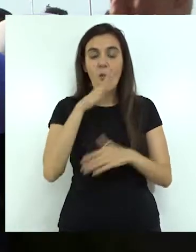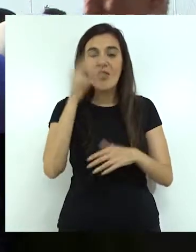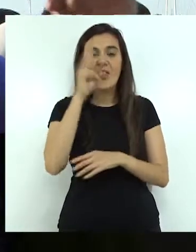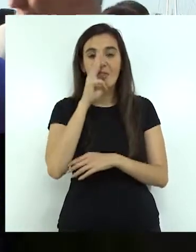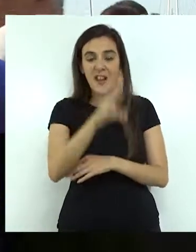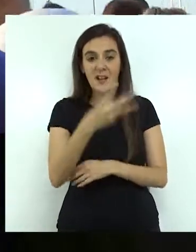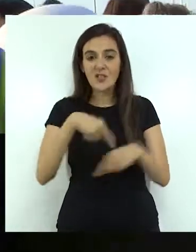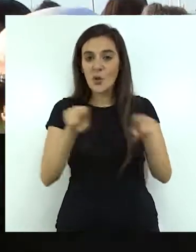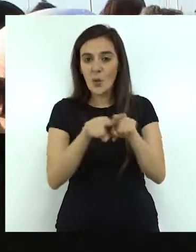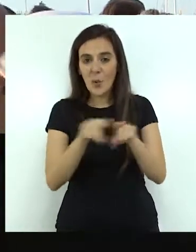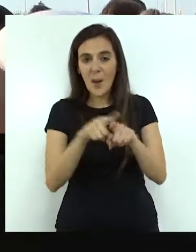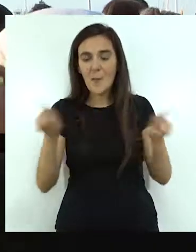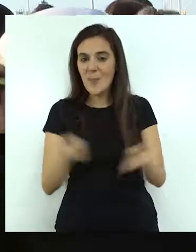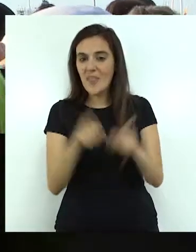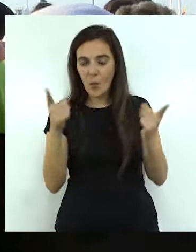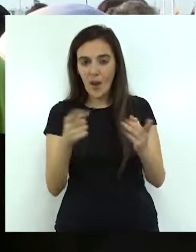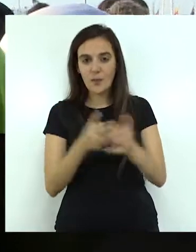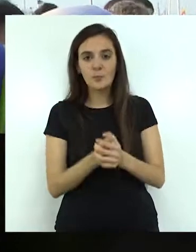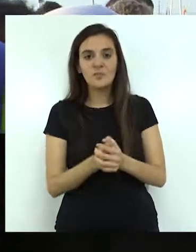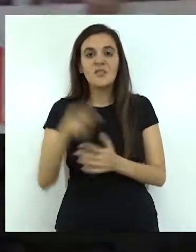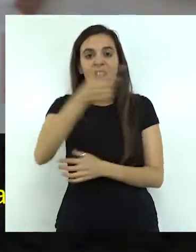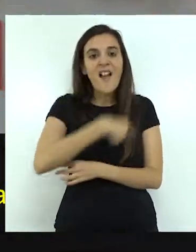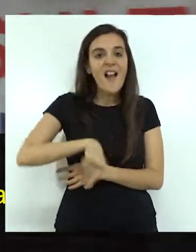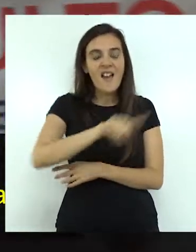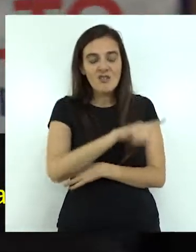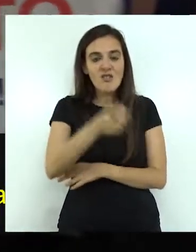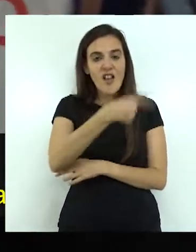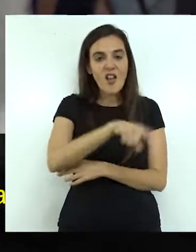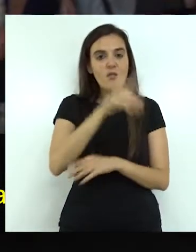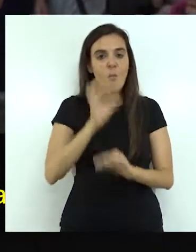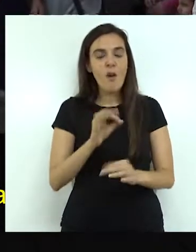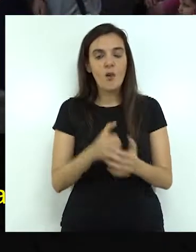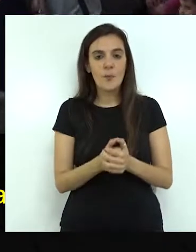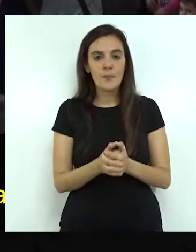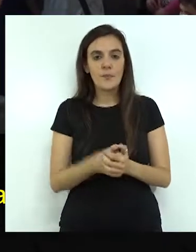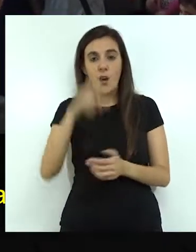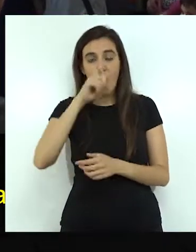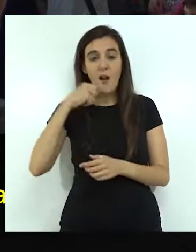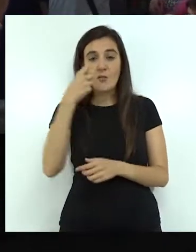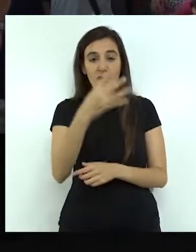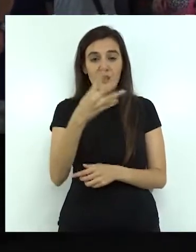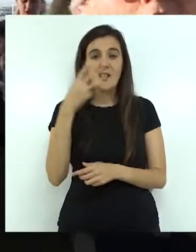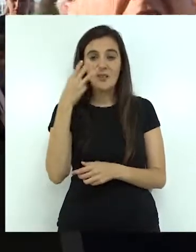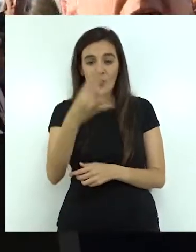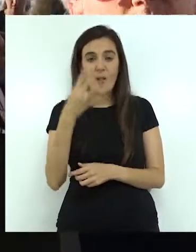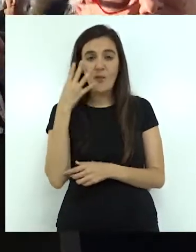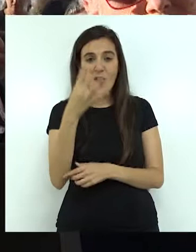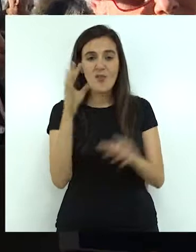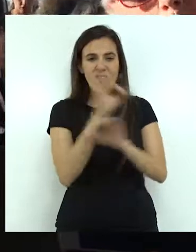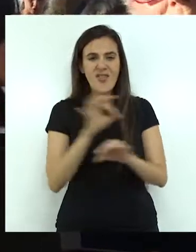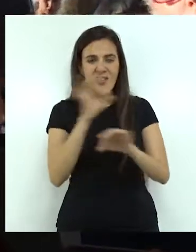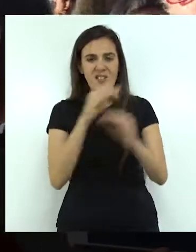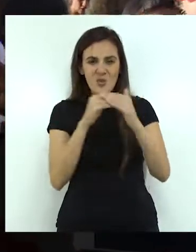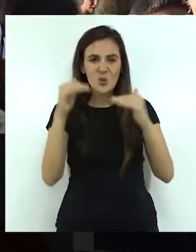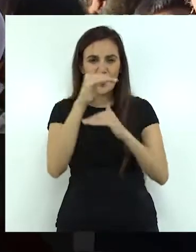me da igual pero lo que quiero en ello por lo menos ellos hombres que menos llevamos valieron 34 años sin subir ni una peseta cuatro años sin subir duro